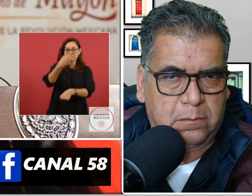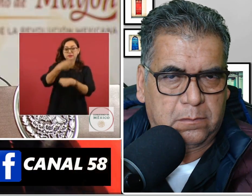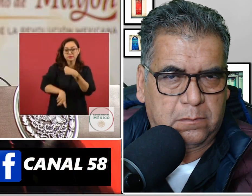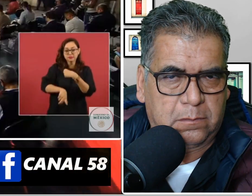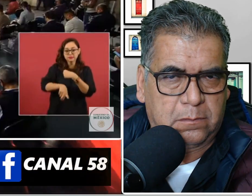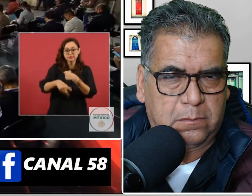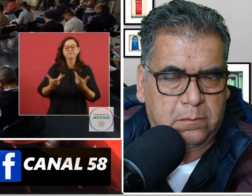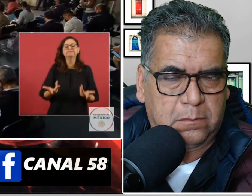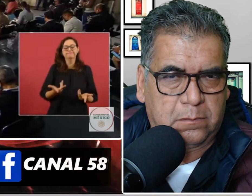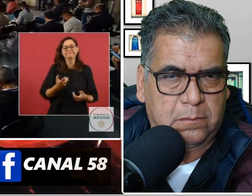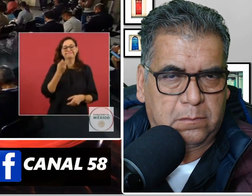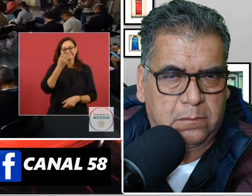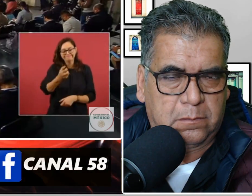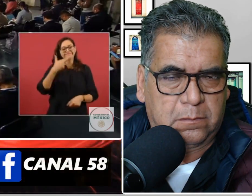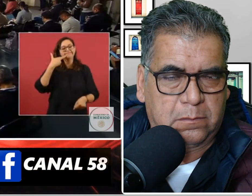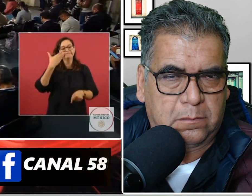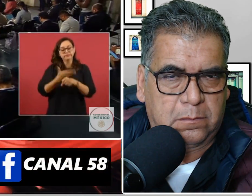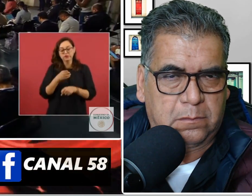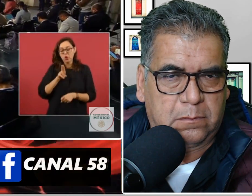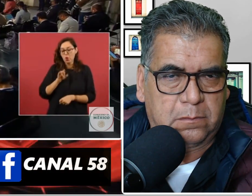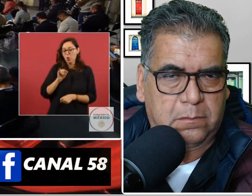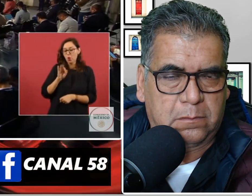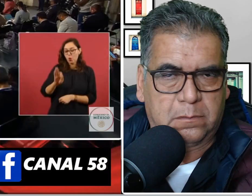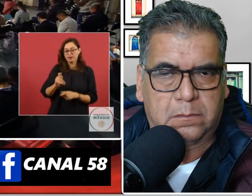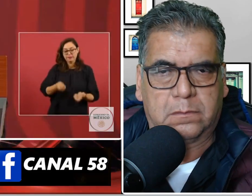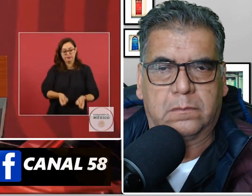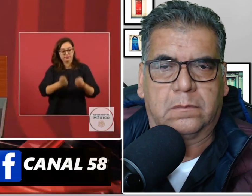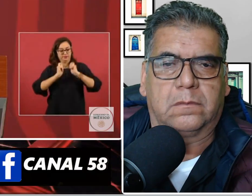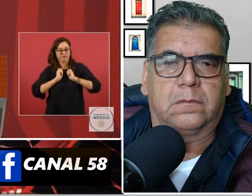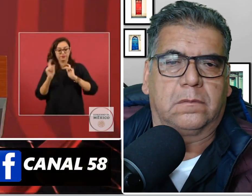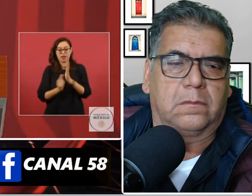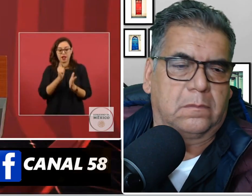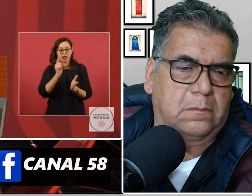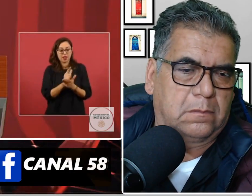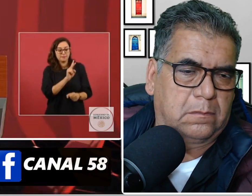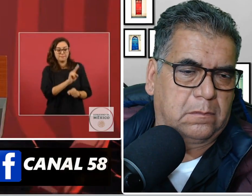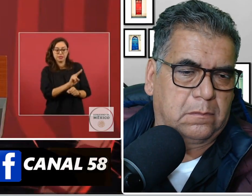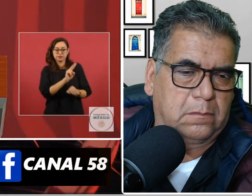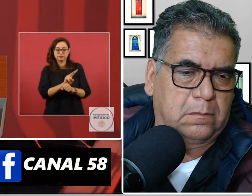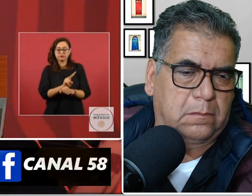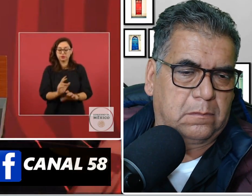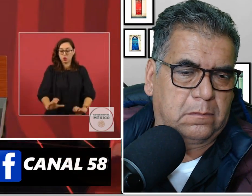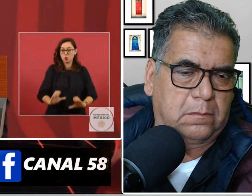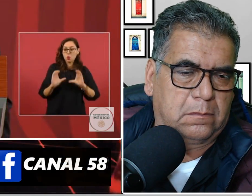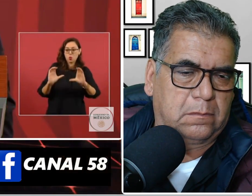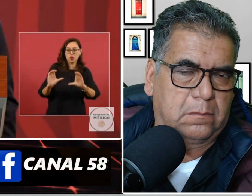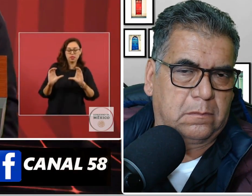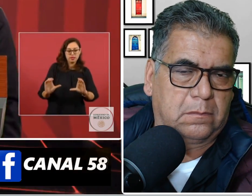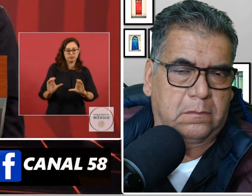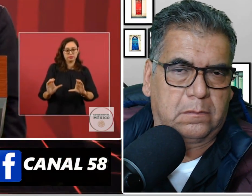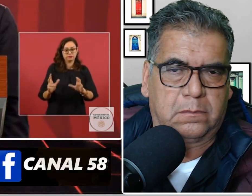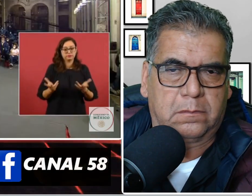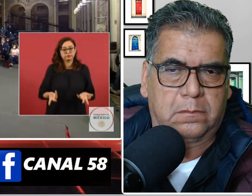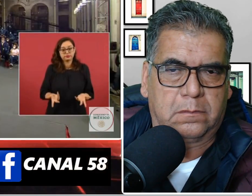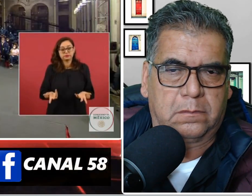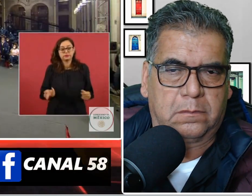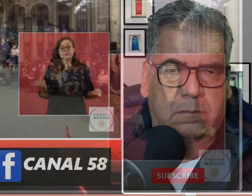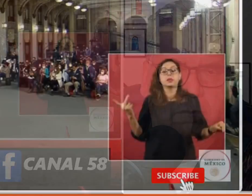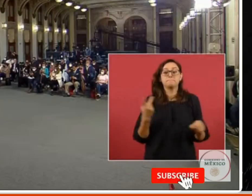personas, de acuerdo con la ley. Este es un sistema mundial. La inteligencia financiera y las consecuencias de lo